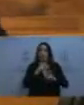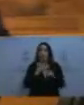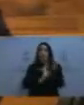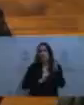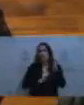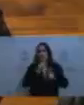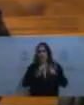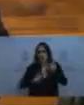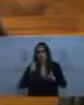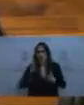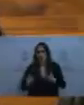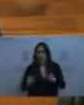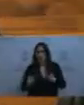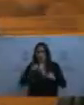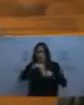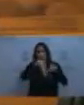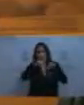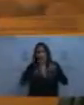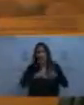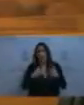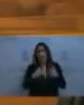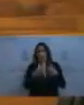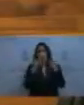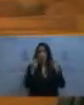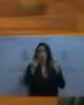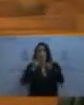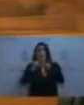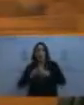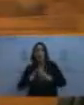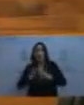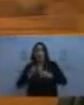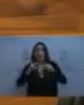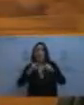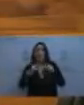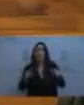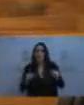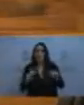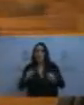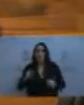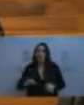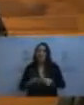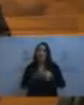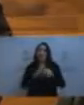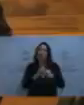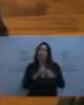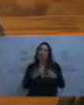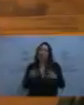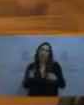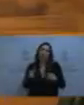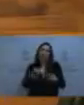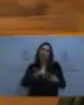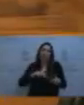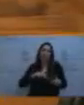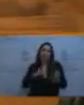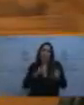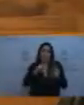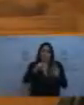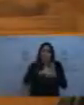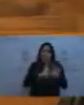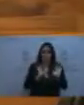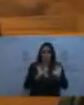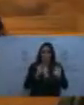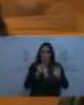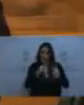personal llevados a cabo en las empresas del sector público y entes del Principado de Asturias que se rigen por derecho privado. Es así como reza esa normativa.